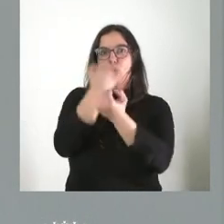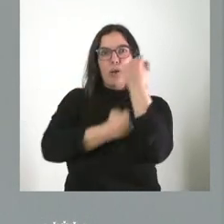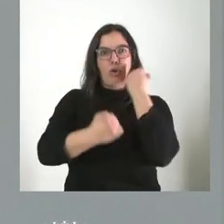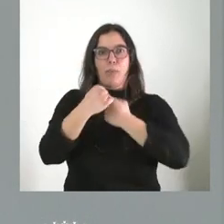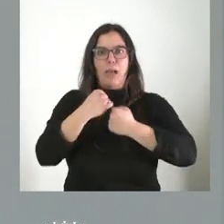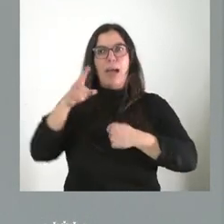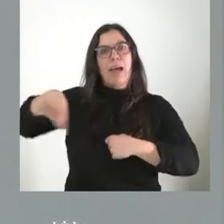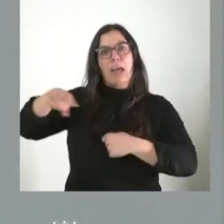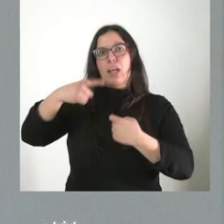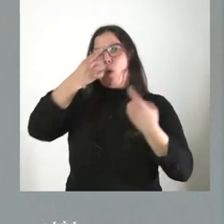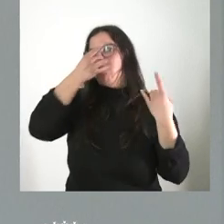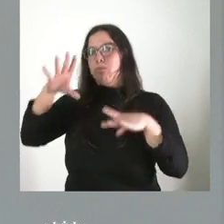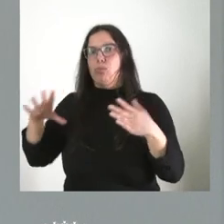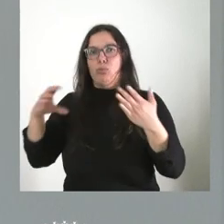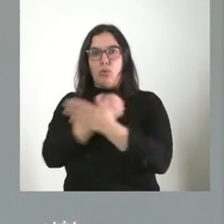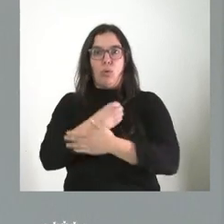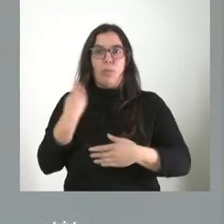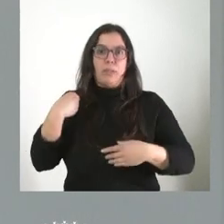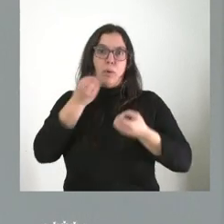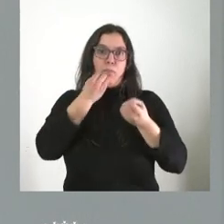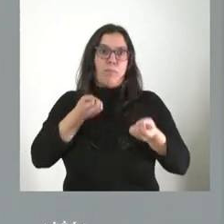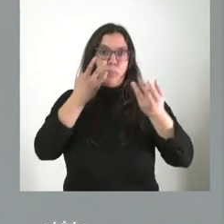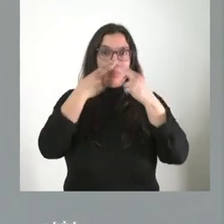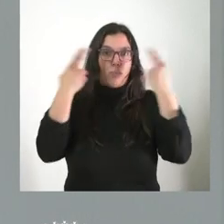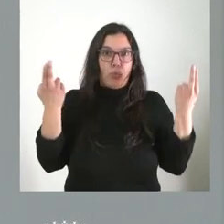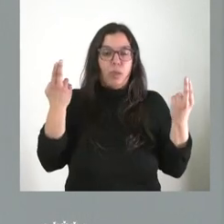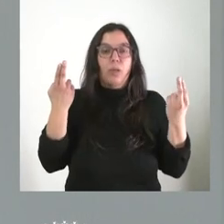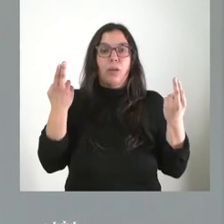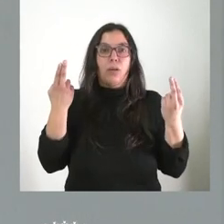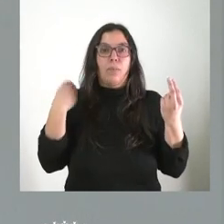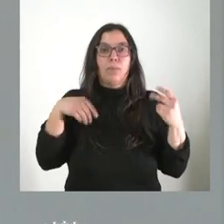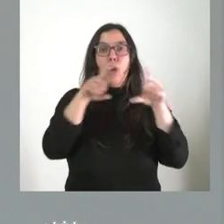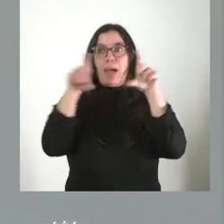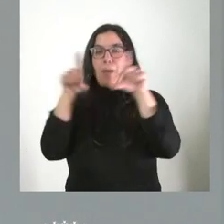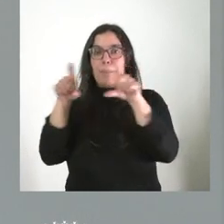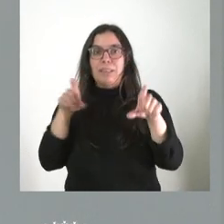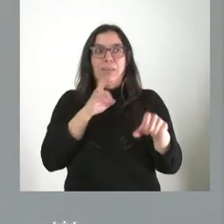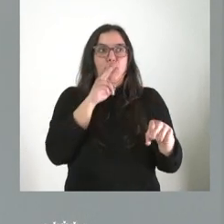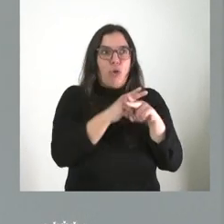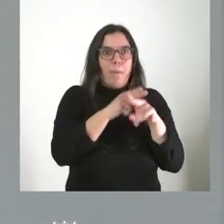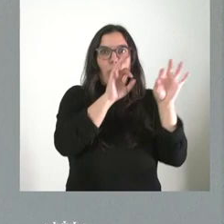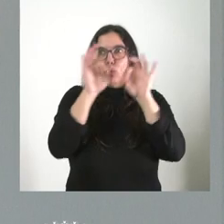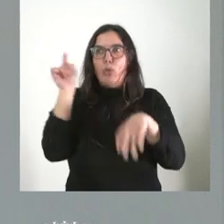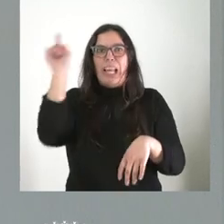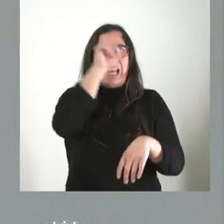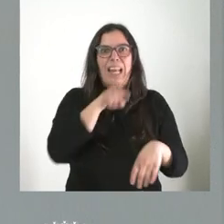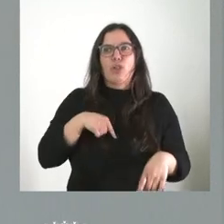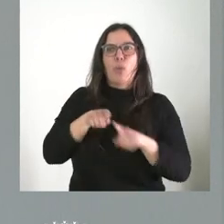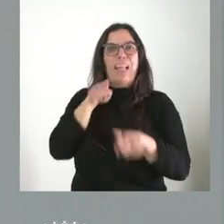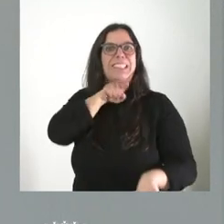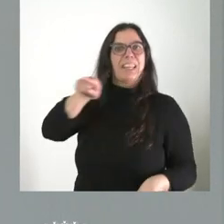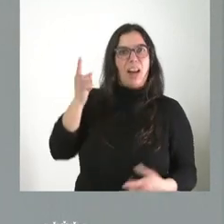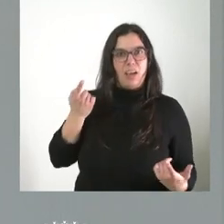atravesando mediante declaraciones públicas ya no solamente nombres concretos de empresas sino nombres concretos de empresarios que no puede